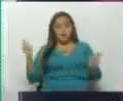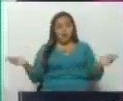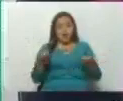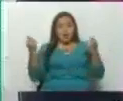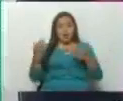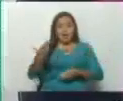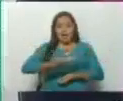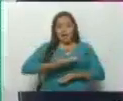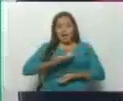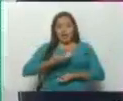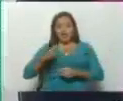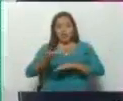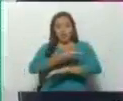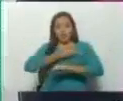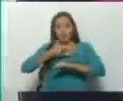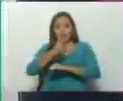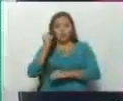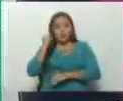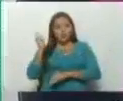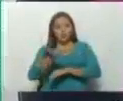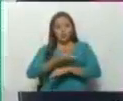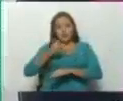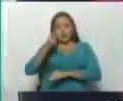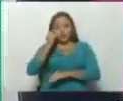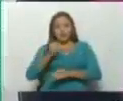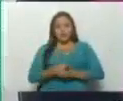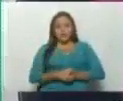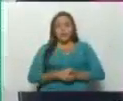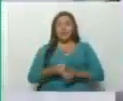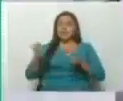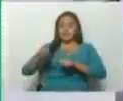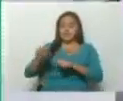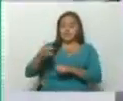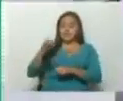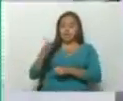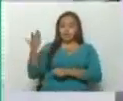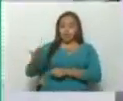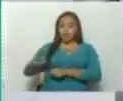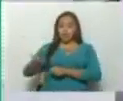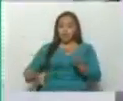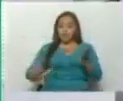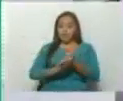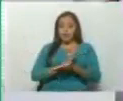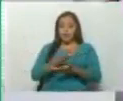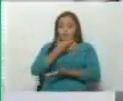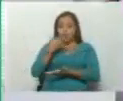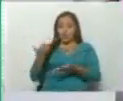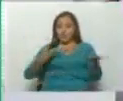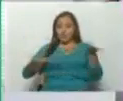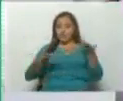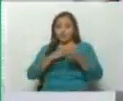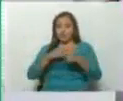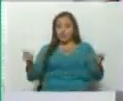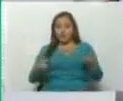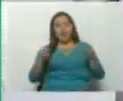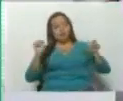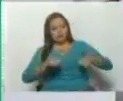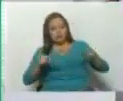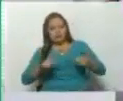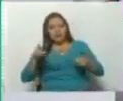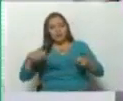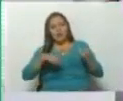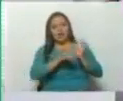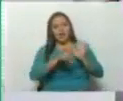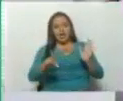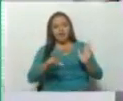los alcaldes, alcaldesas, gobernadores y gobernadoras, ¿no? Básicamente centraron la campaña, las ofertas en esta campaña electoral orientadas a servicios públicos. Y la ley también